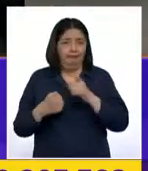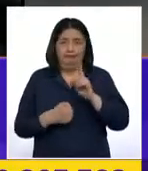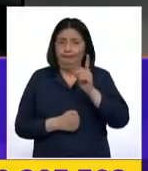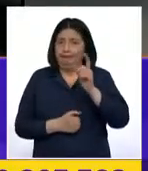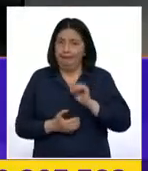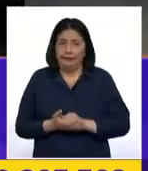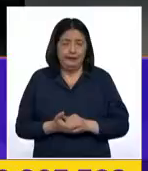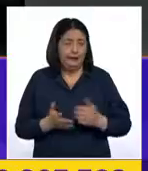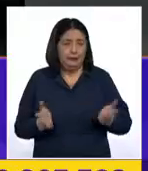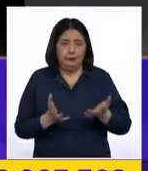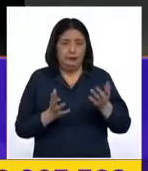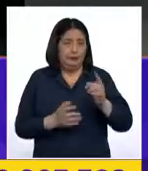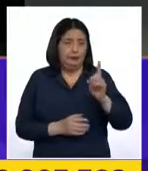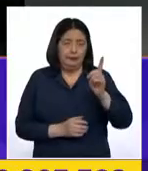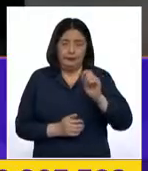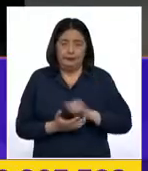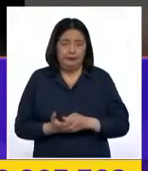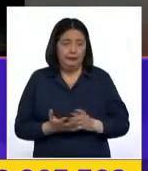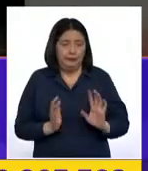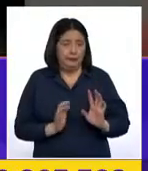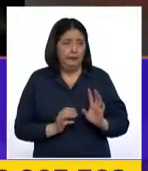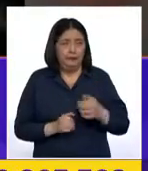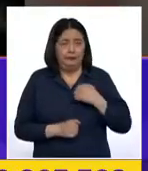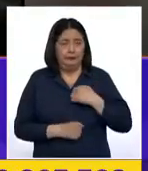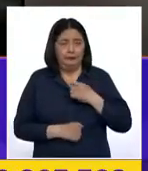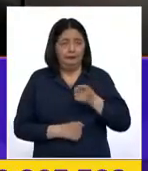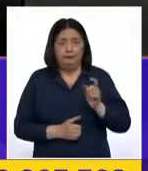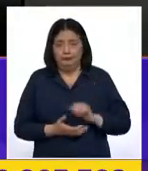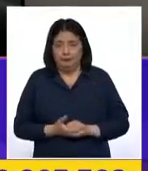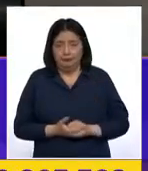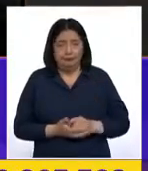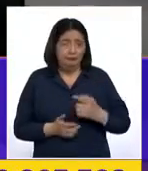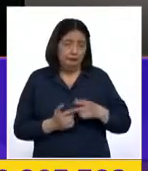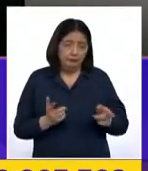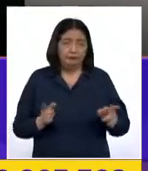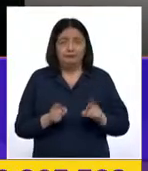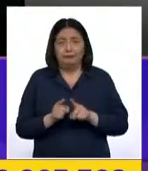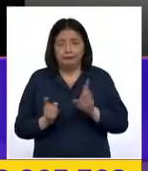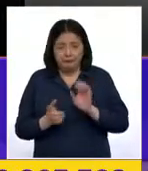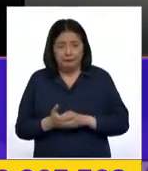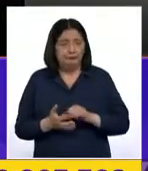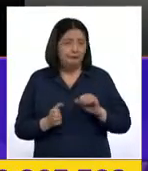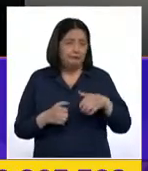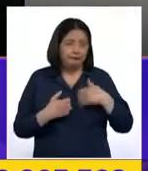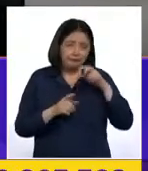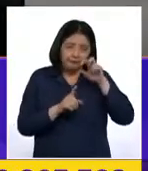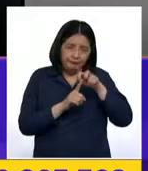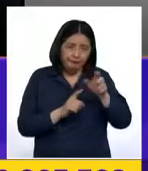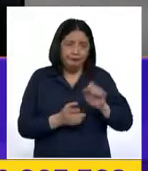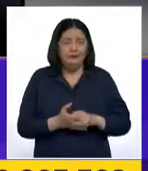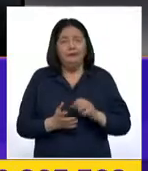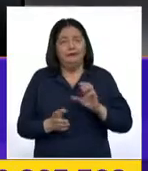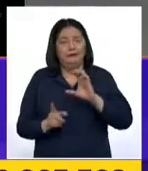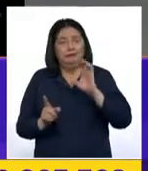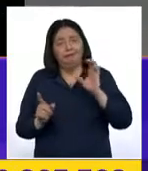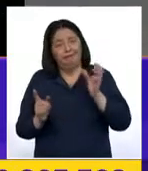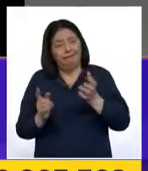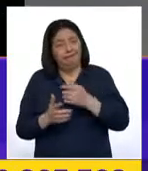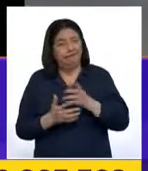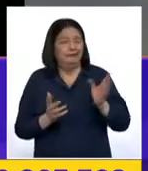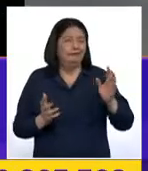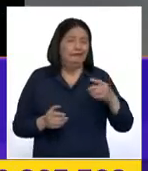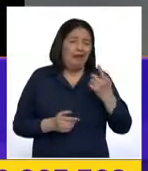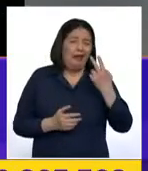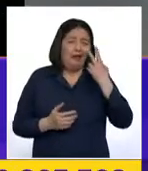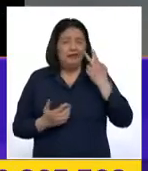menos a promoverlo, que es lo que lamentablemente estaría ocurriendo aquí. Pero donde también lo que se puede visualizar es una cultura de Pepe el